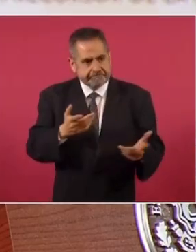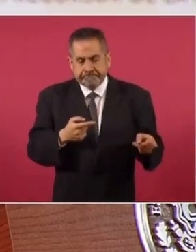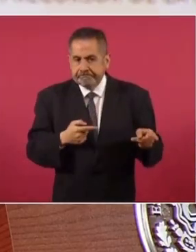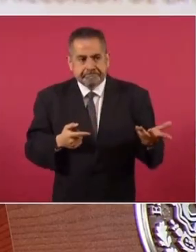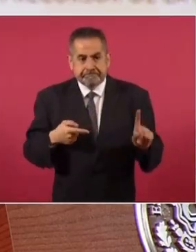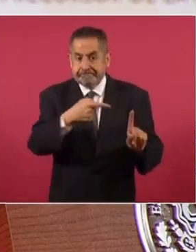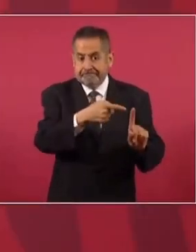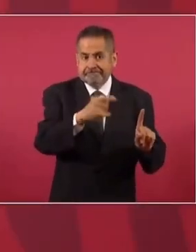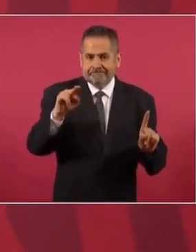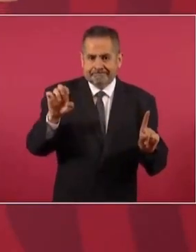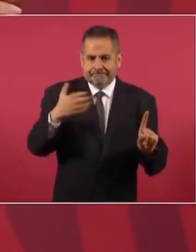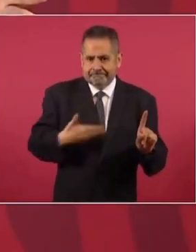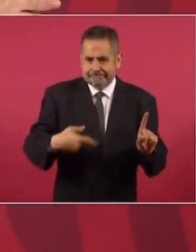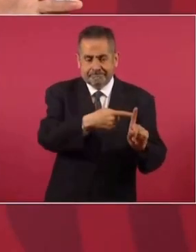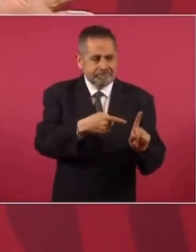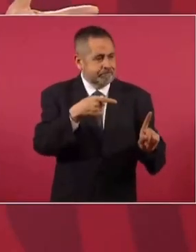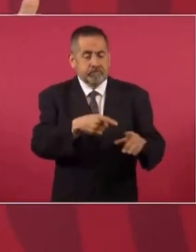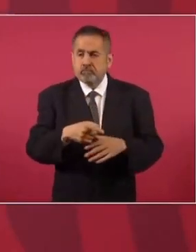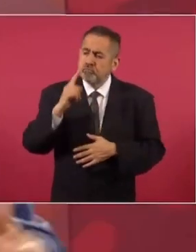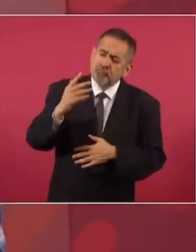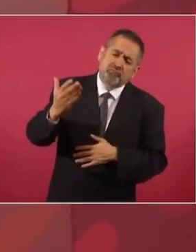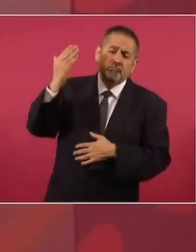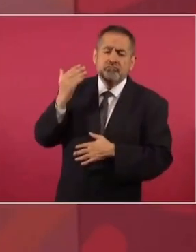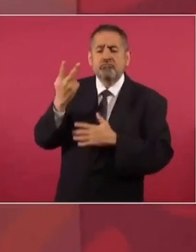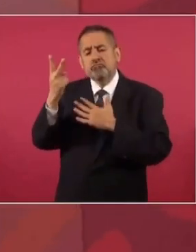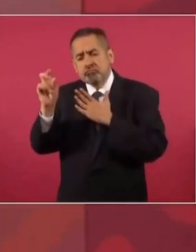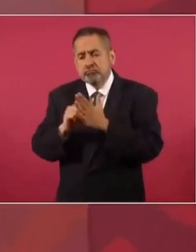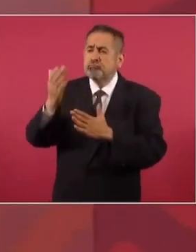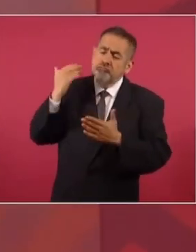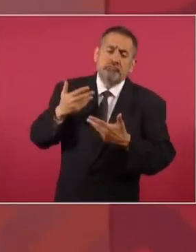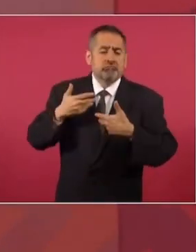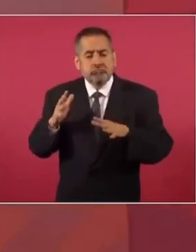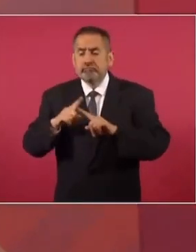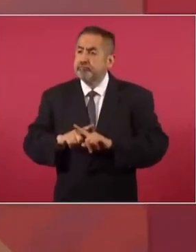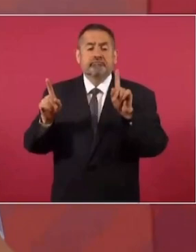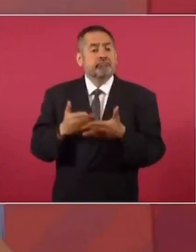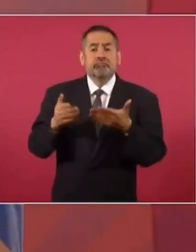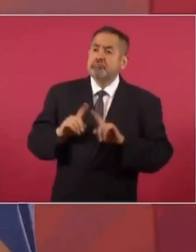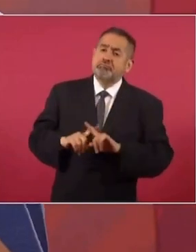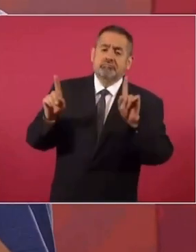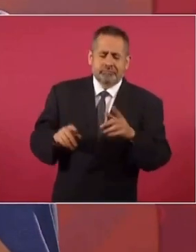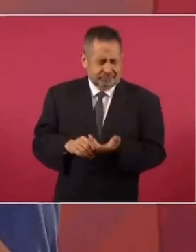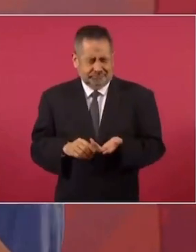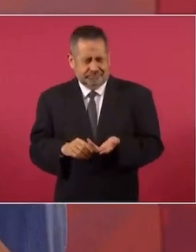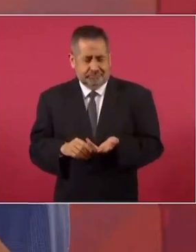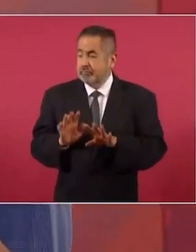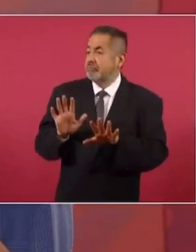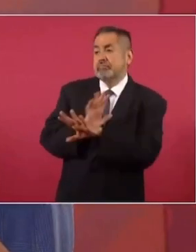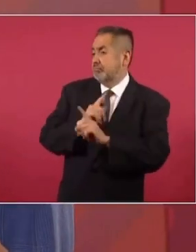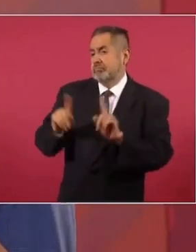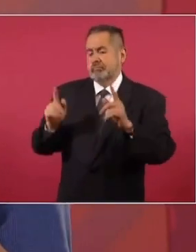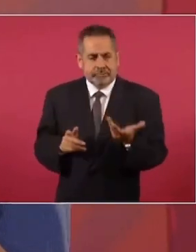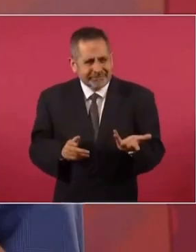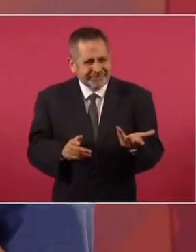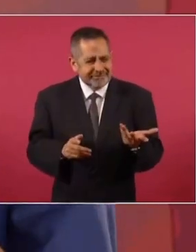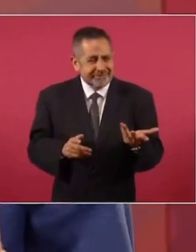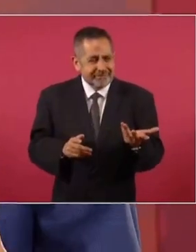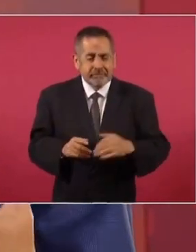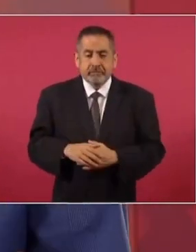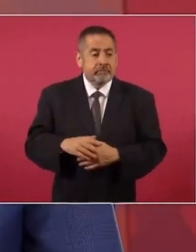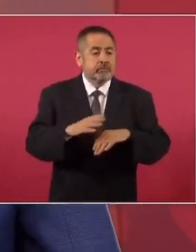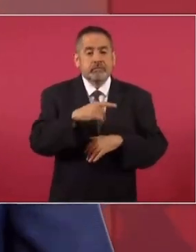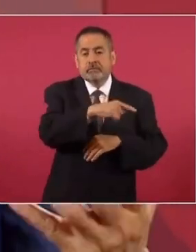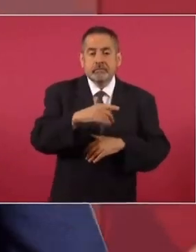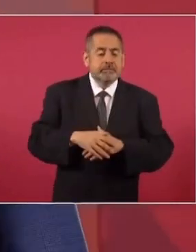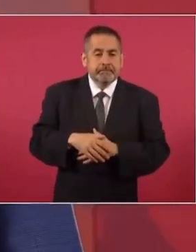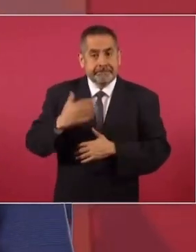decir que pues eso era hace 2 meses, pero que ya las cosas, desde luego, han cambiado, porque no estaba